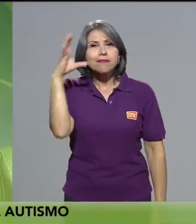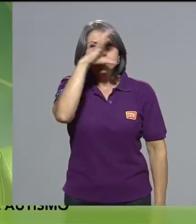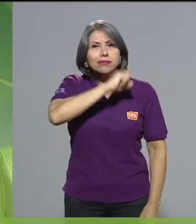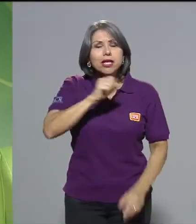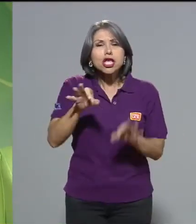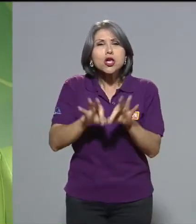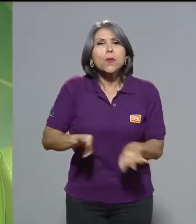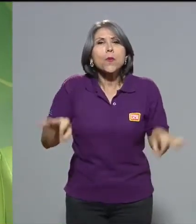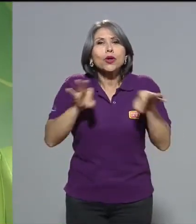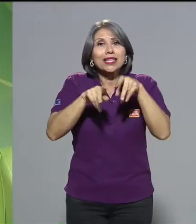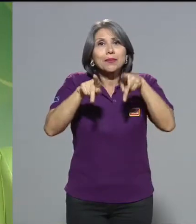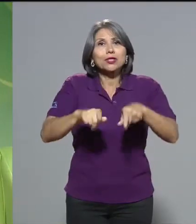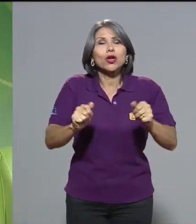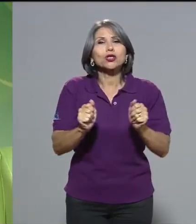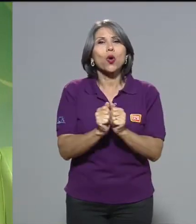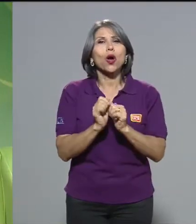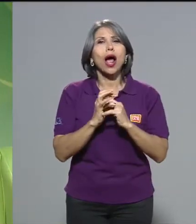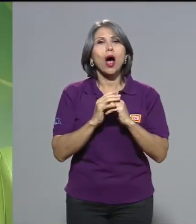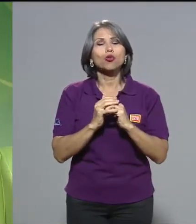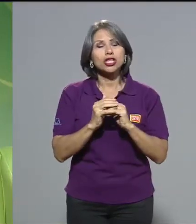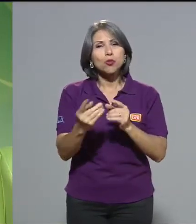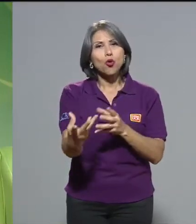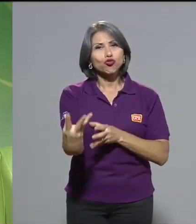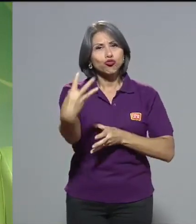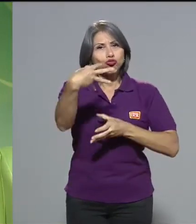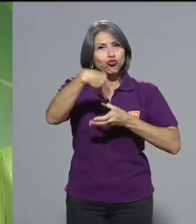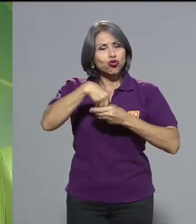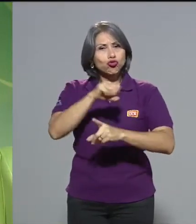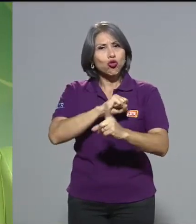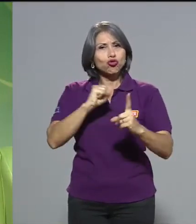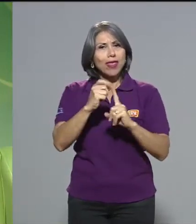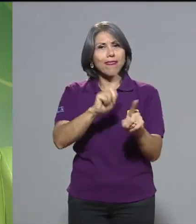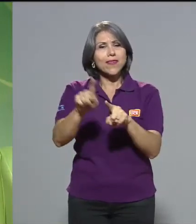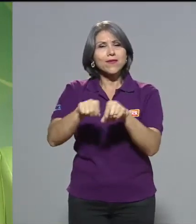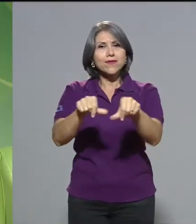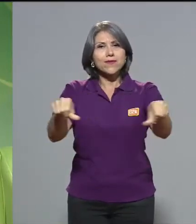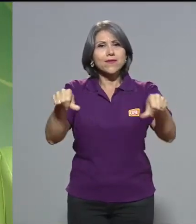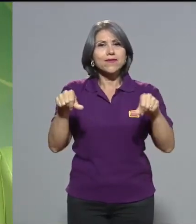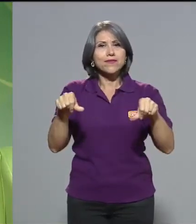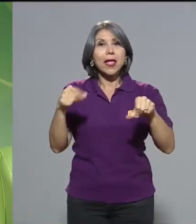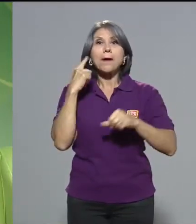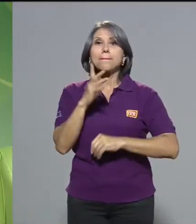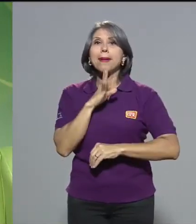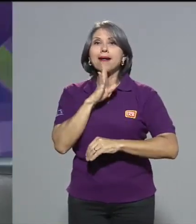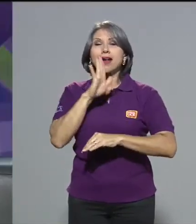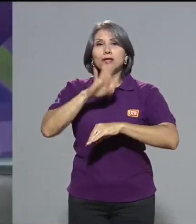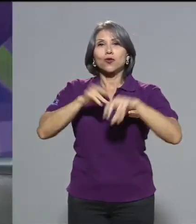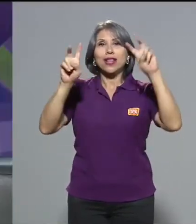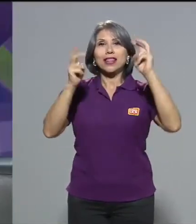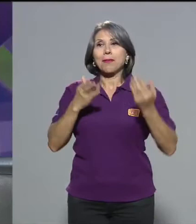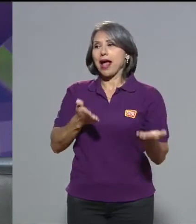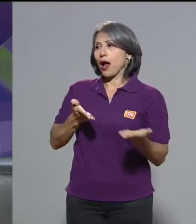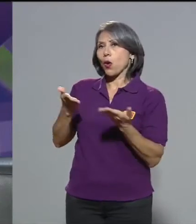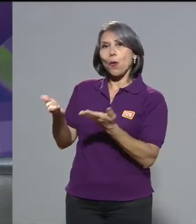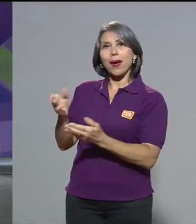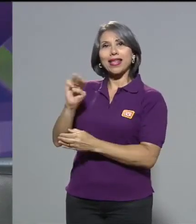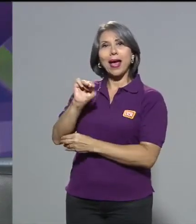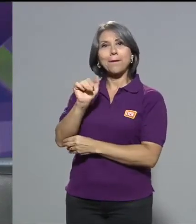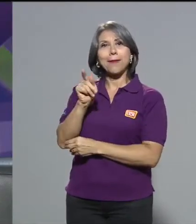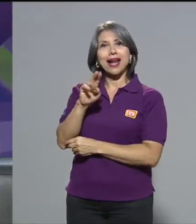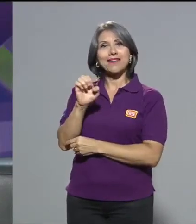con autismo en todos los ámbitos de la sociedad, y nos acompaña para conversar sobre este tema Maribel Madrigal,